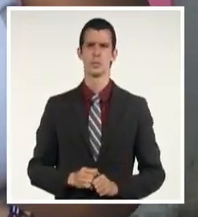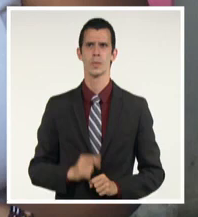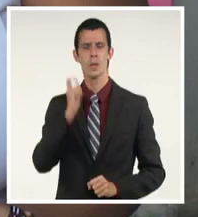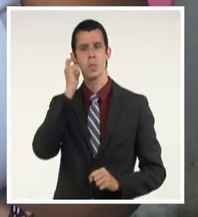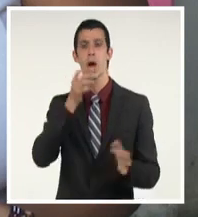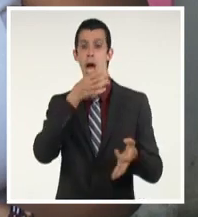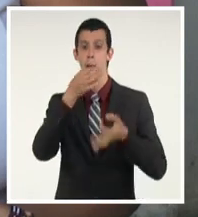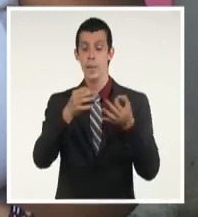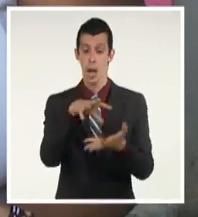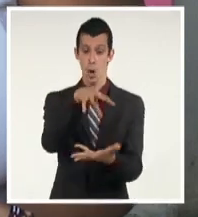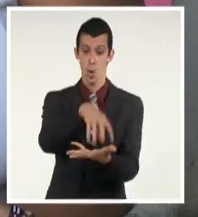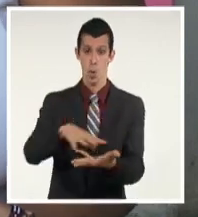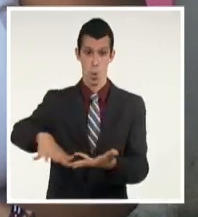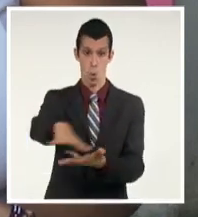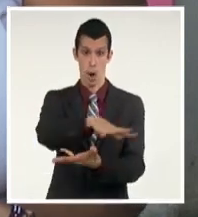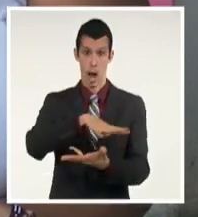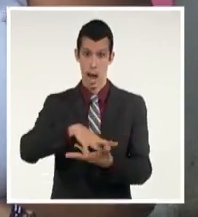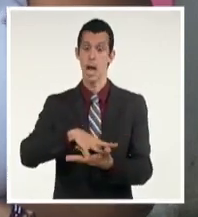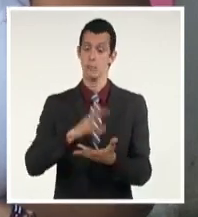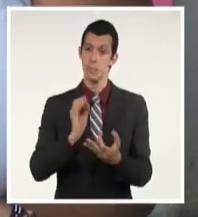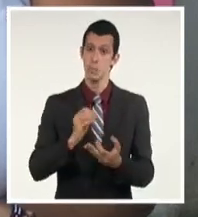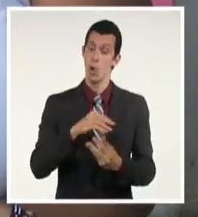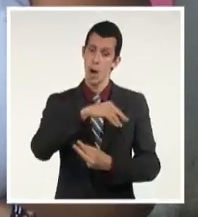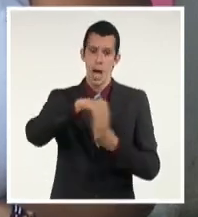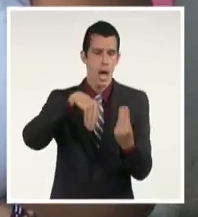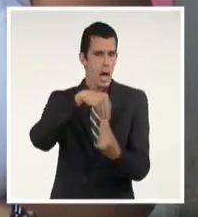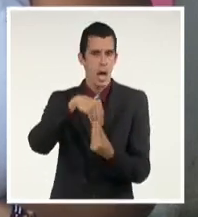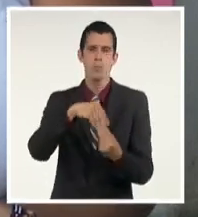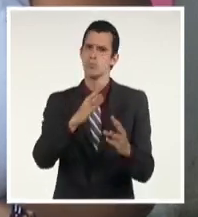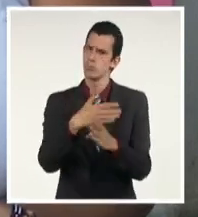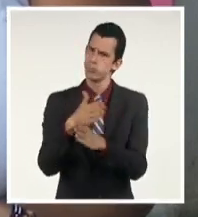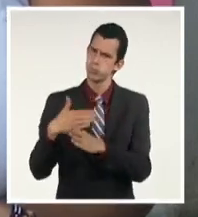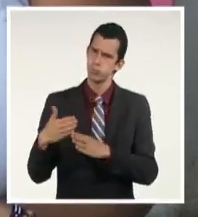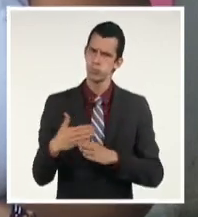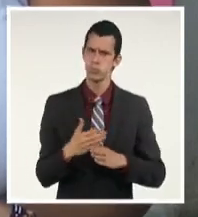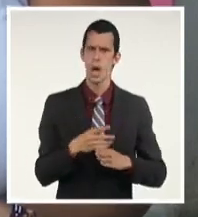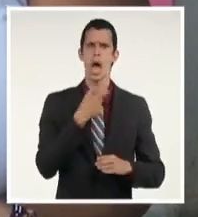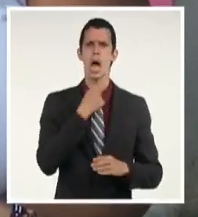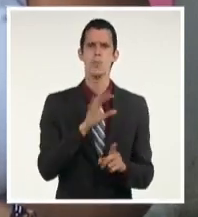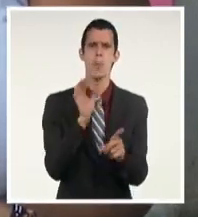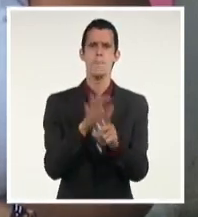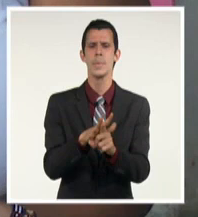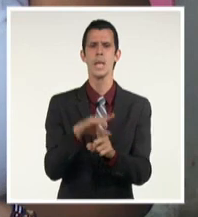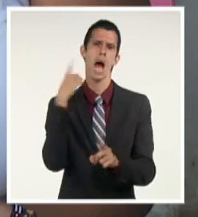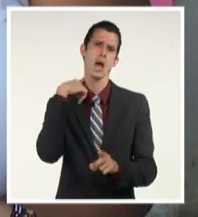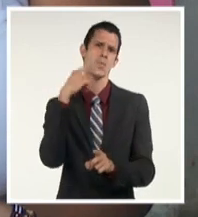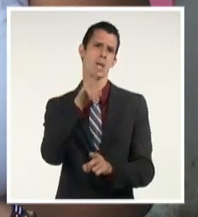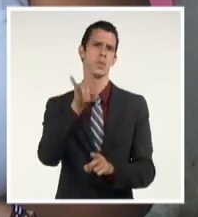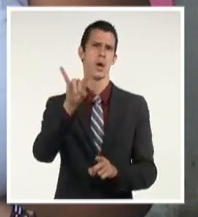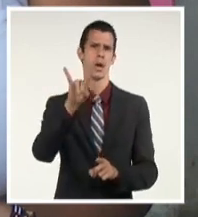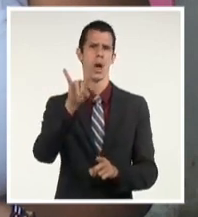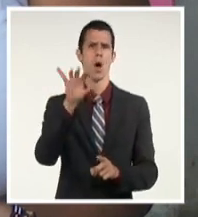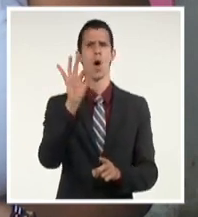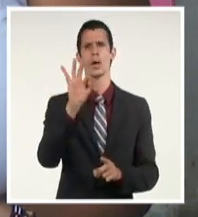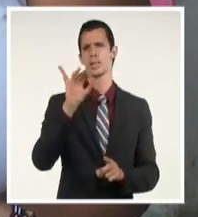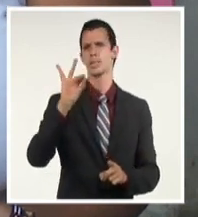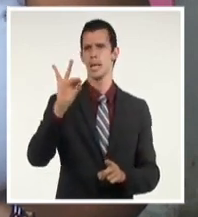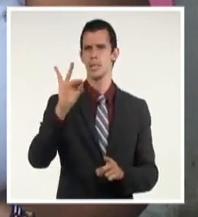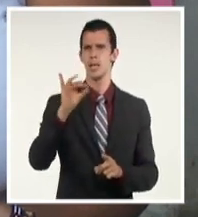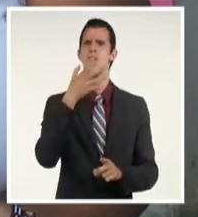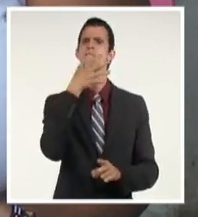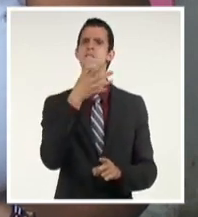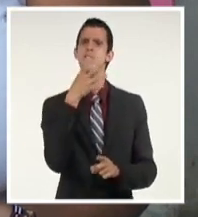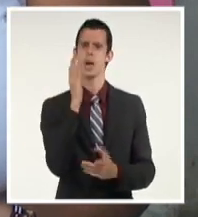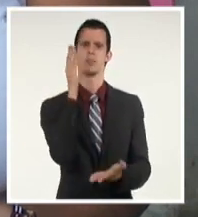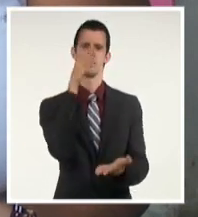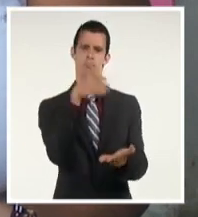partir del año 87, en que el comandante Fidel Castro vino a inaugurar el círculo infantil Pequeños Forjadores